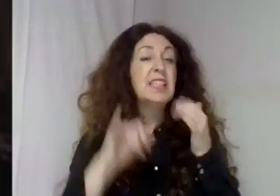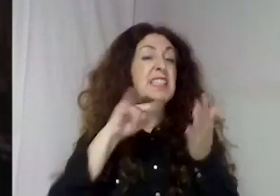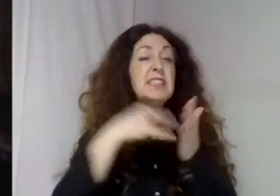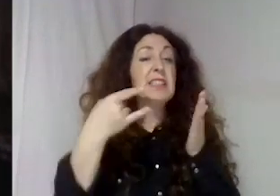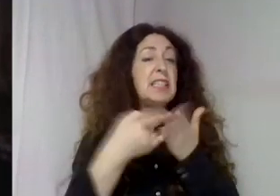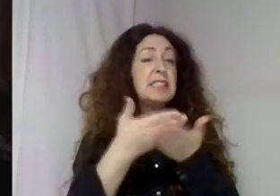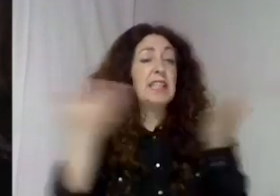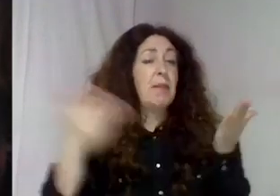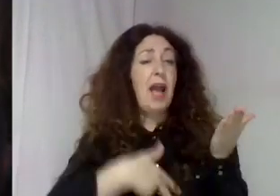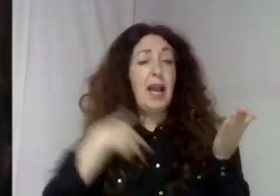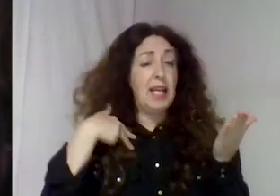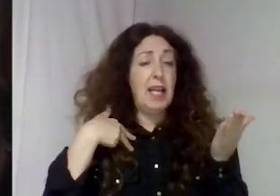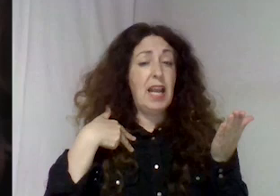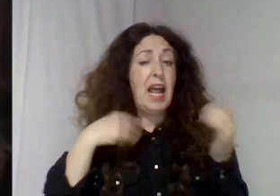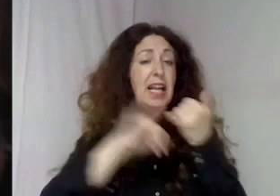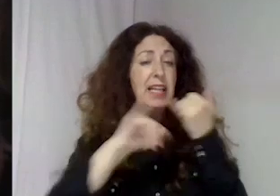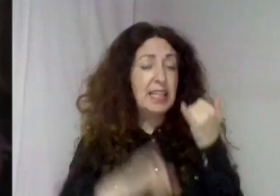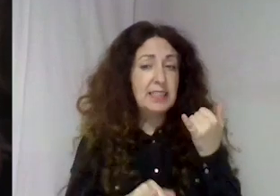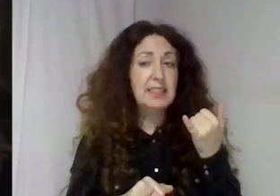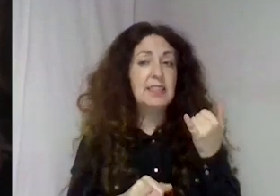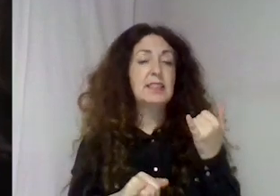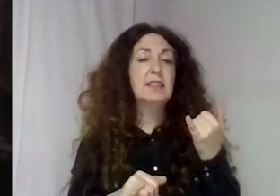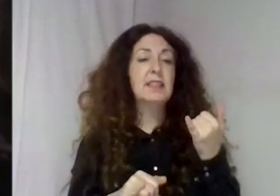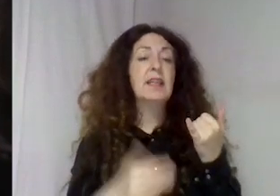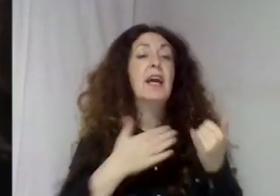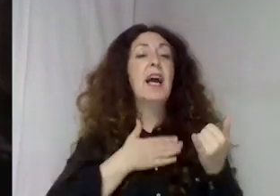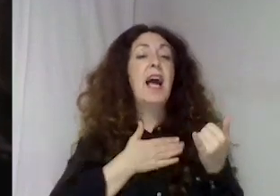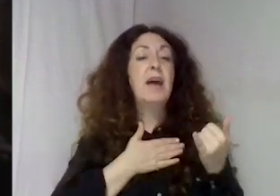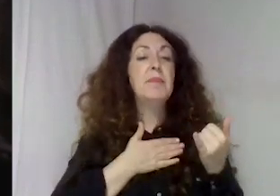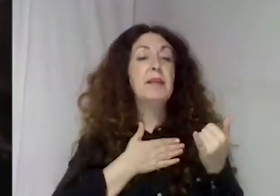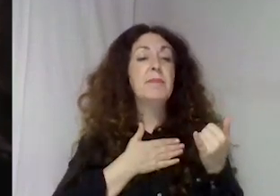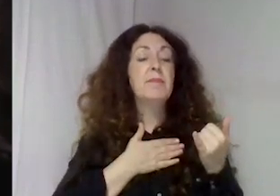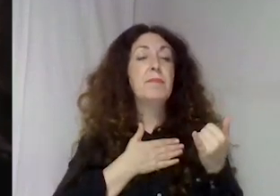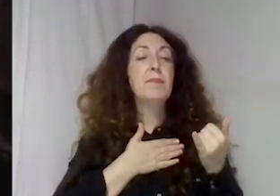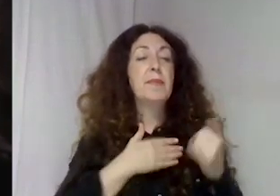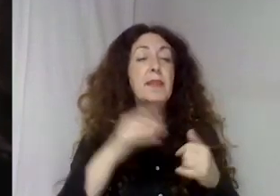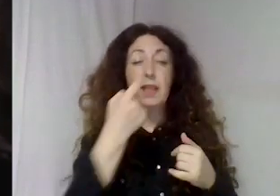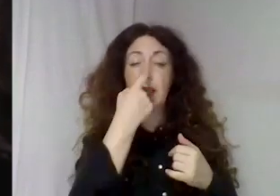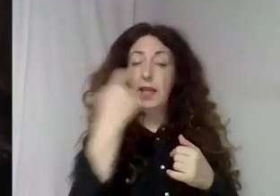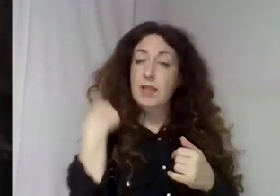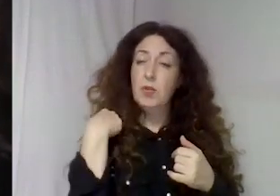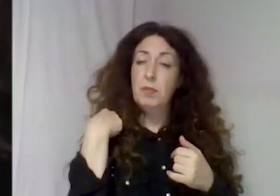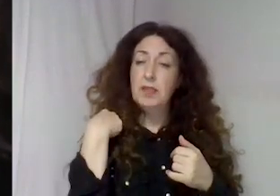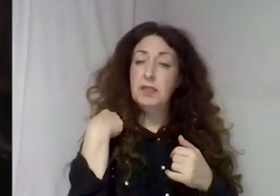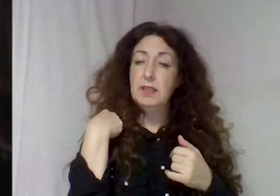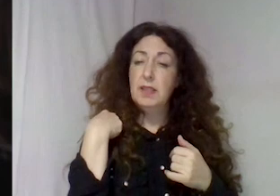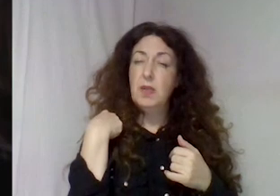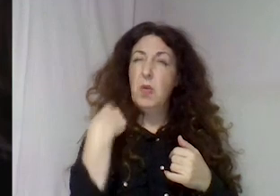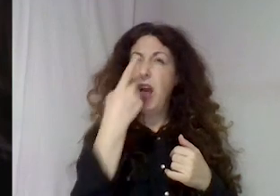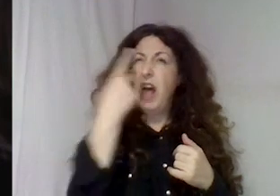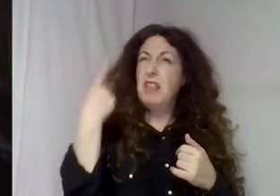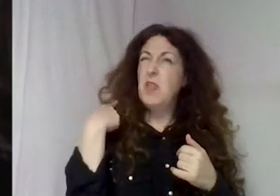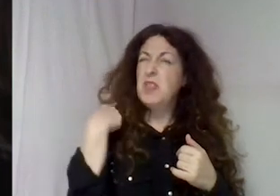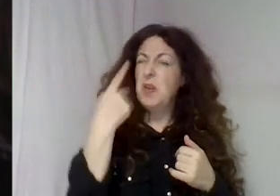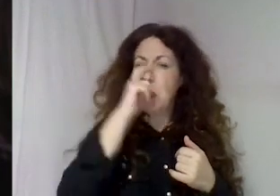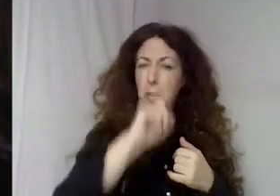le elimina de una película, ¿no? Entonces, claro, si ya llegamos a eso, pues es que ya lo políticamente